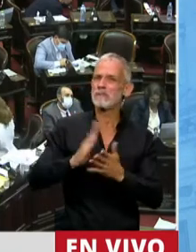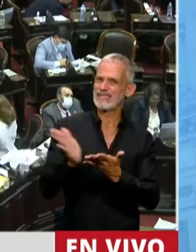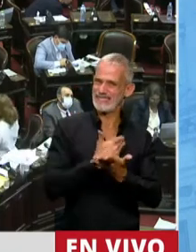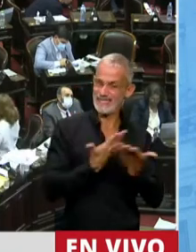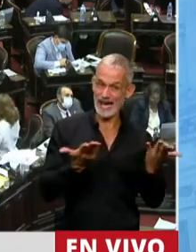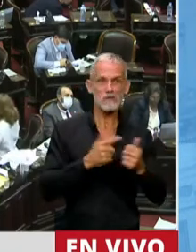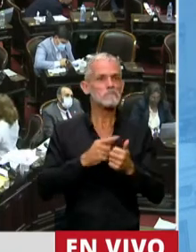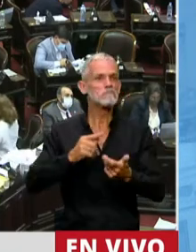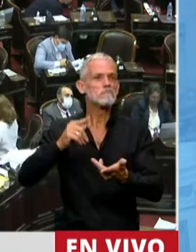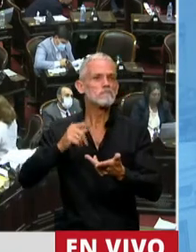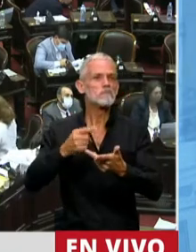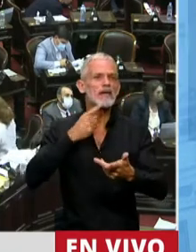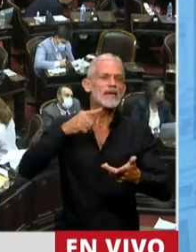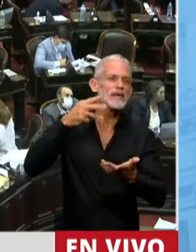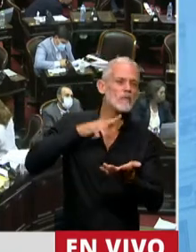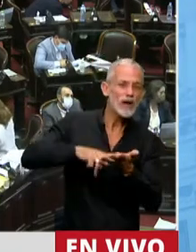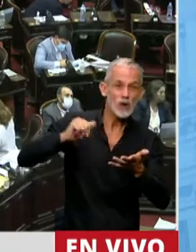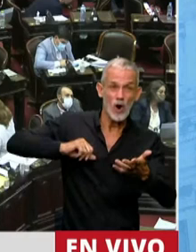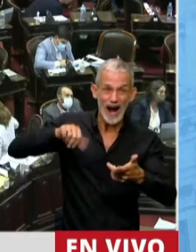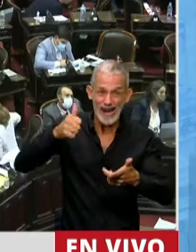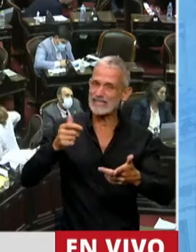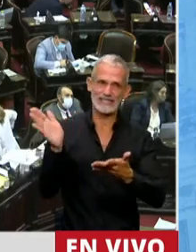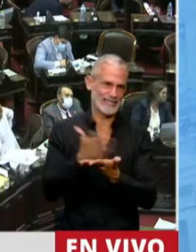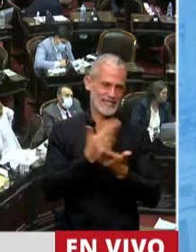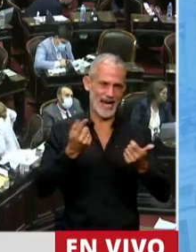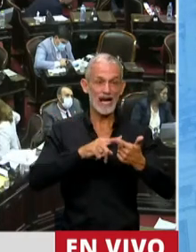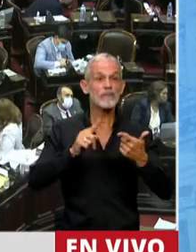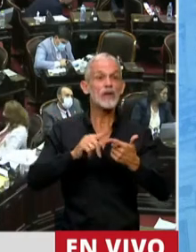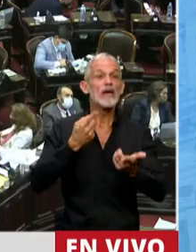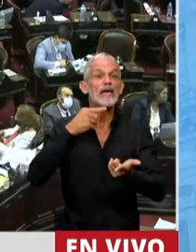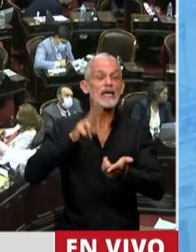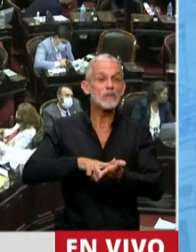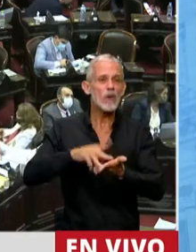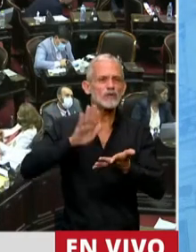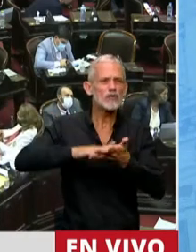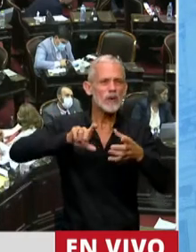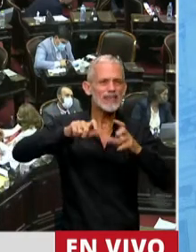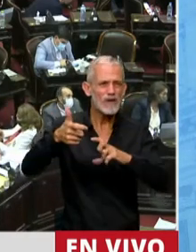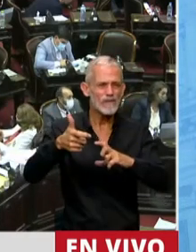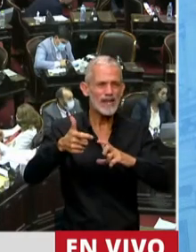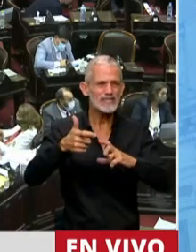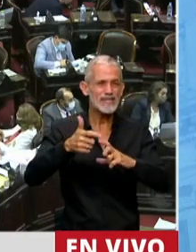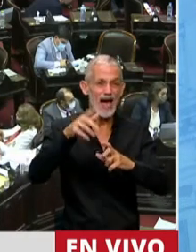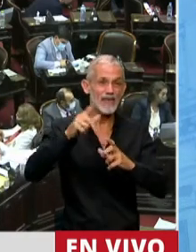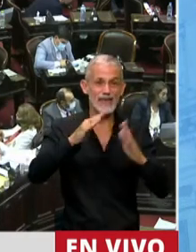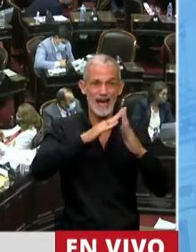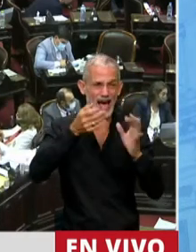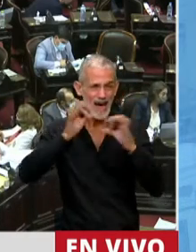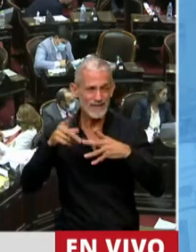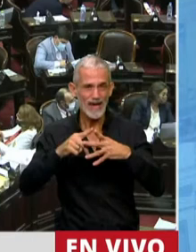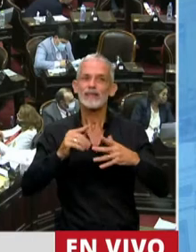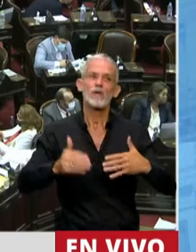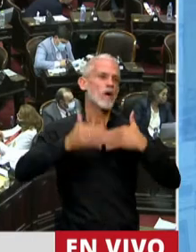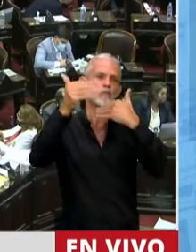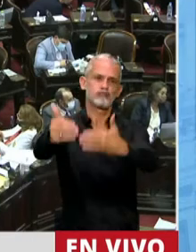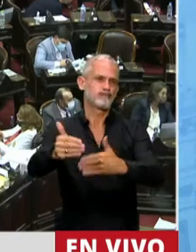la exención de impuestos a las ganancias, el diferimiento de pago del impuesto a las transferencias de inmuebles de persona física, y también